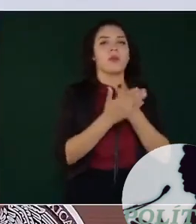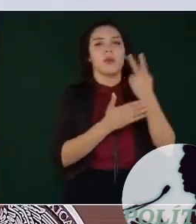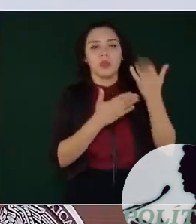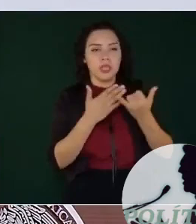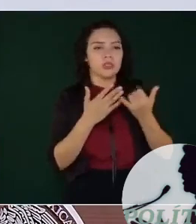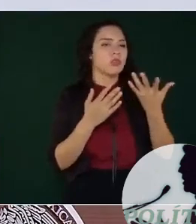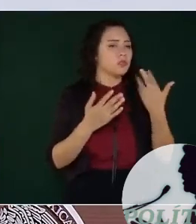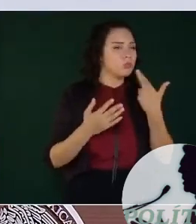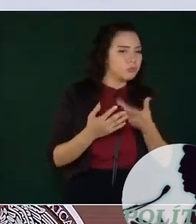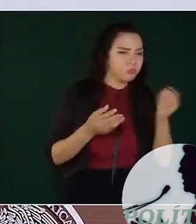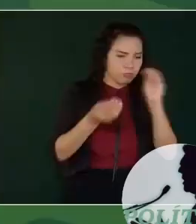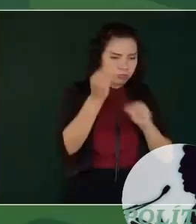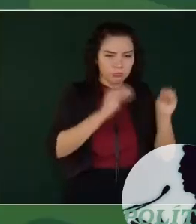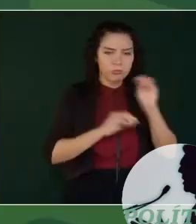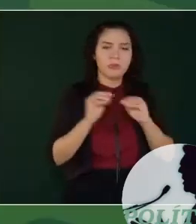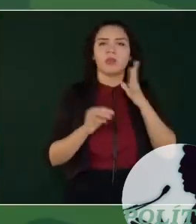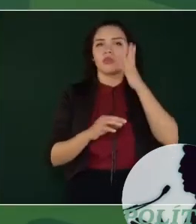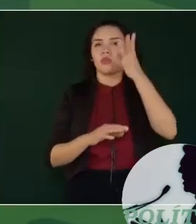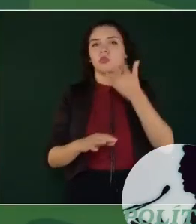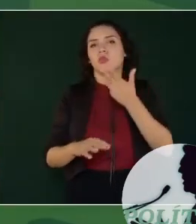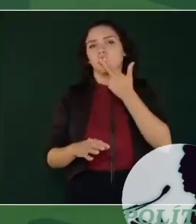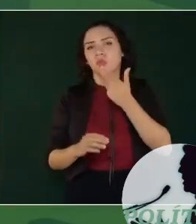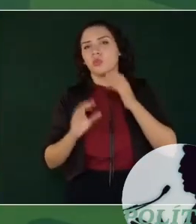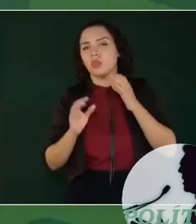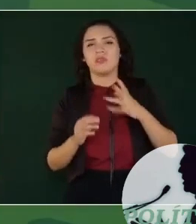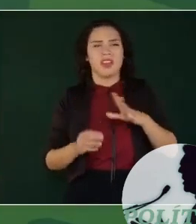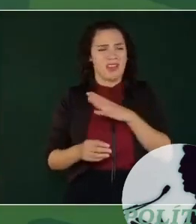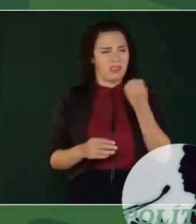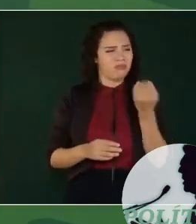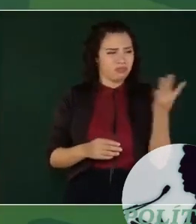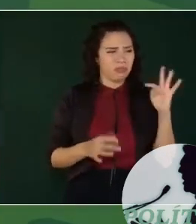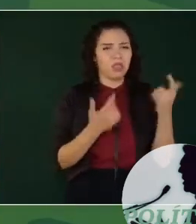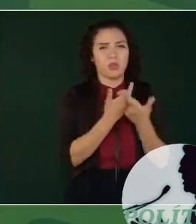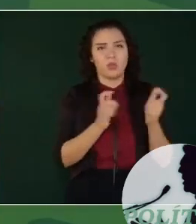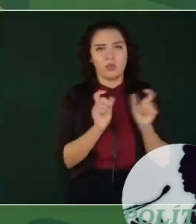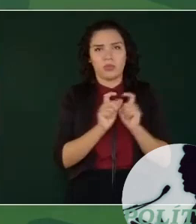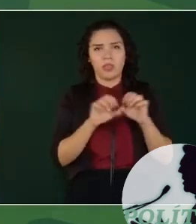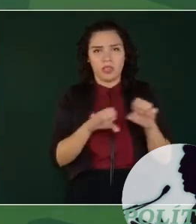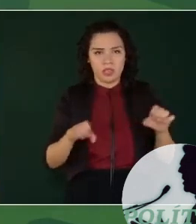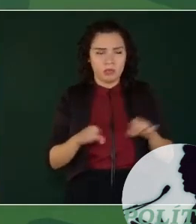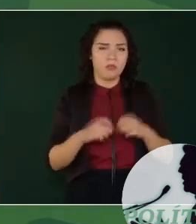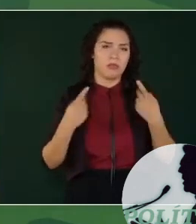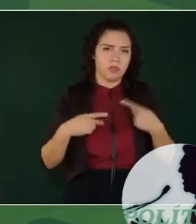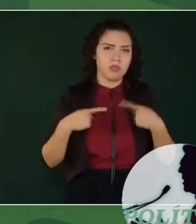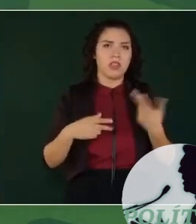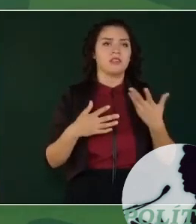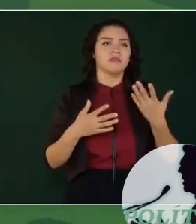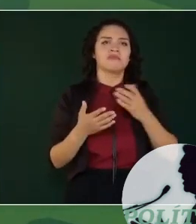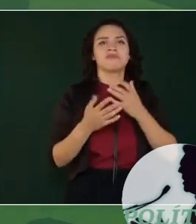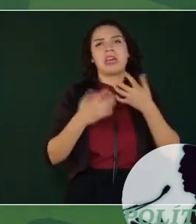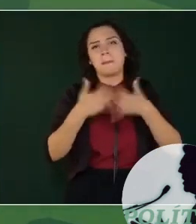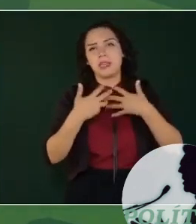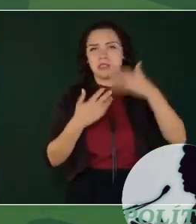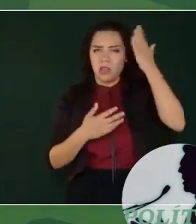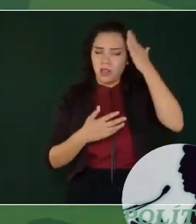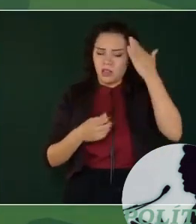propuesta ejecutiva en algún momento dado, en el que están participando también empresarios y ciudadanos aquí